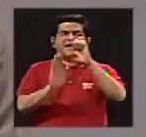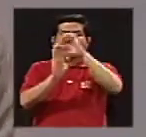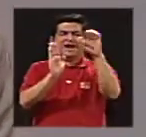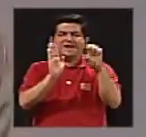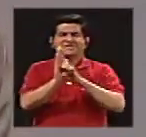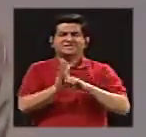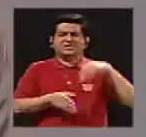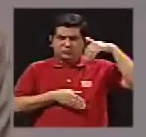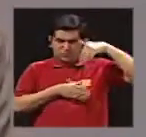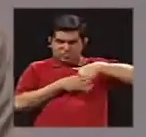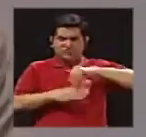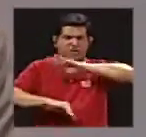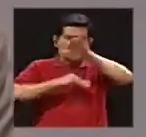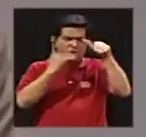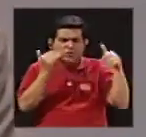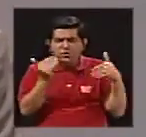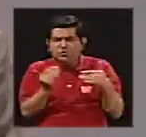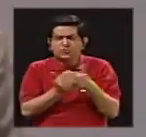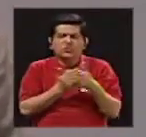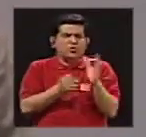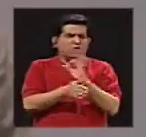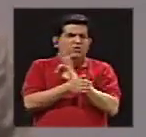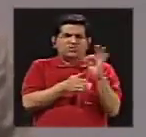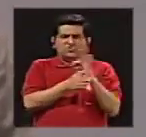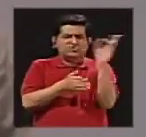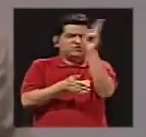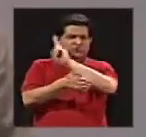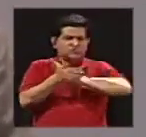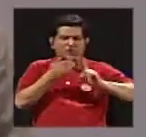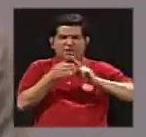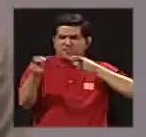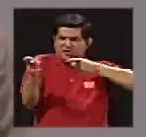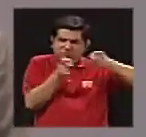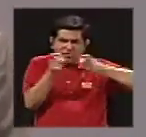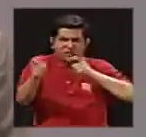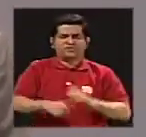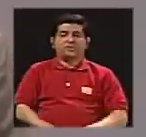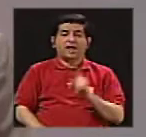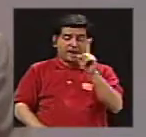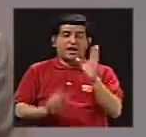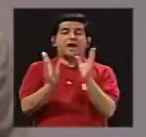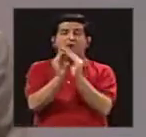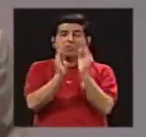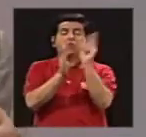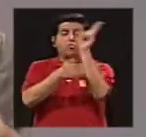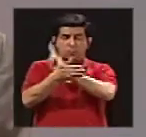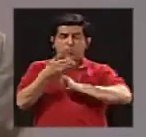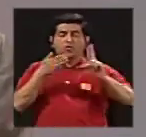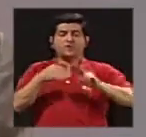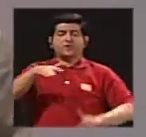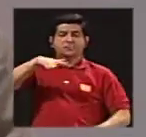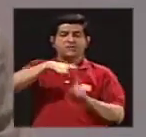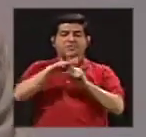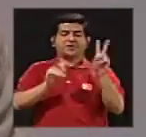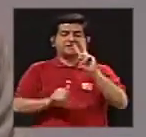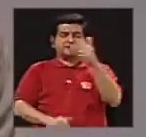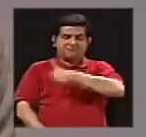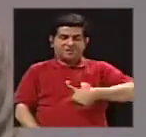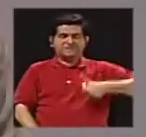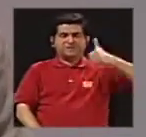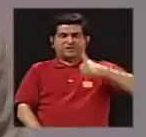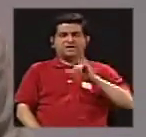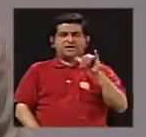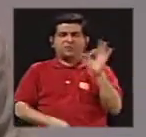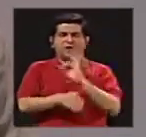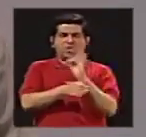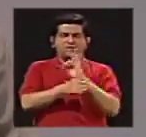que Norma toda la el funcionamiento de esta universidad surge un congreso universitario donde surgen los vicerrectorías surgen